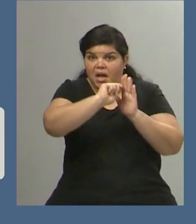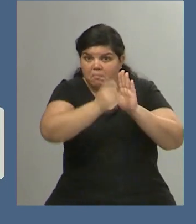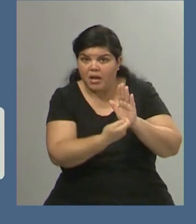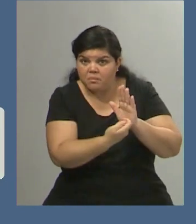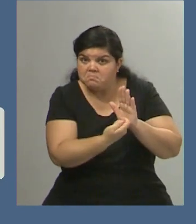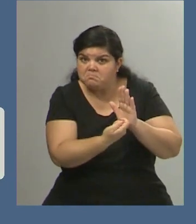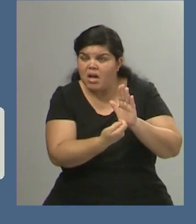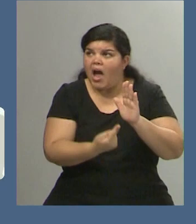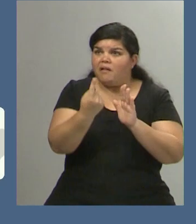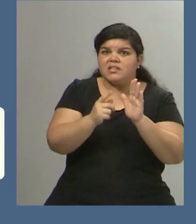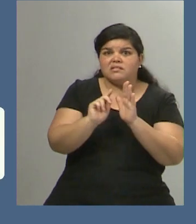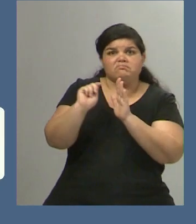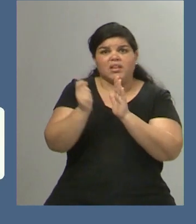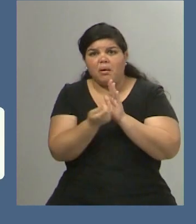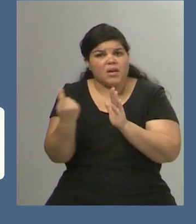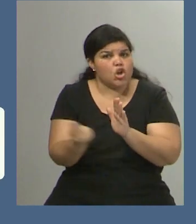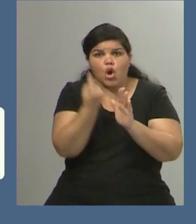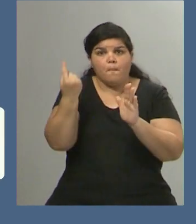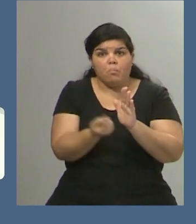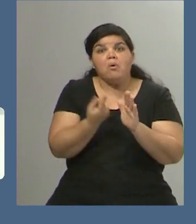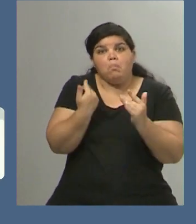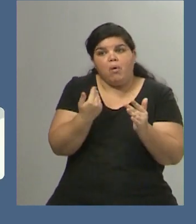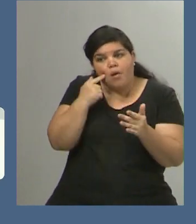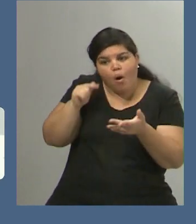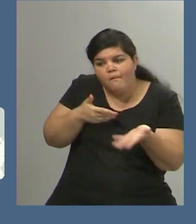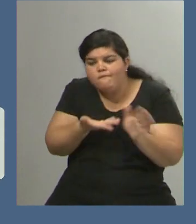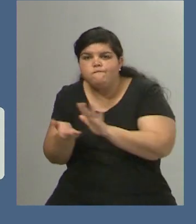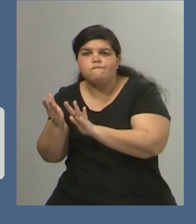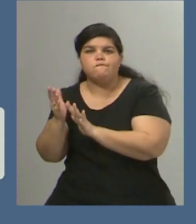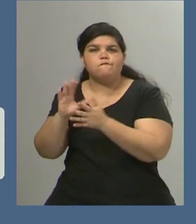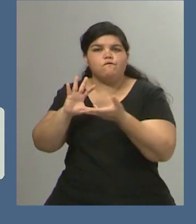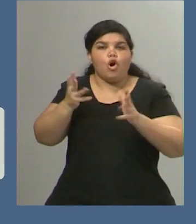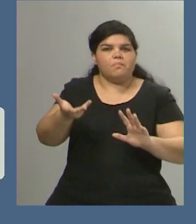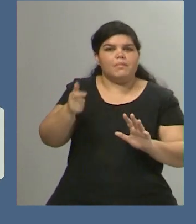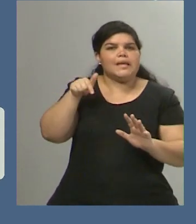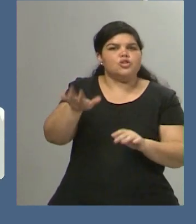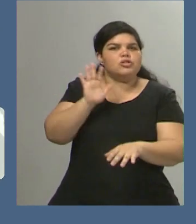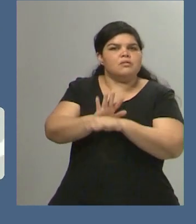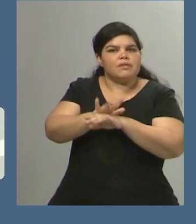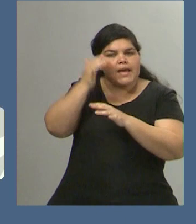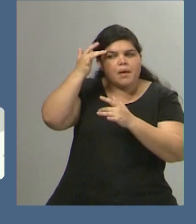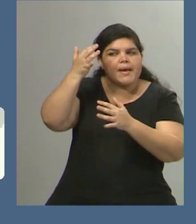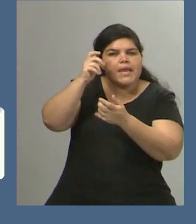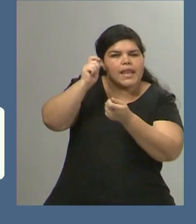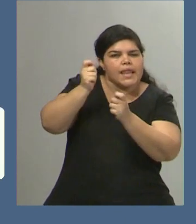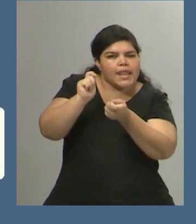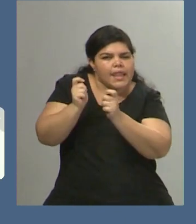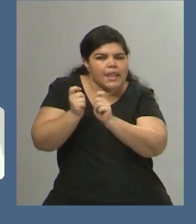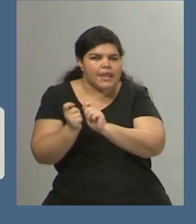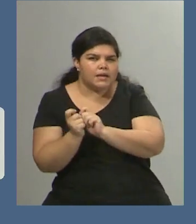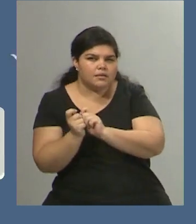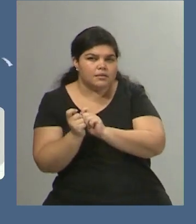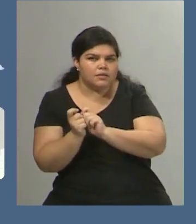cambiar, hay que encontrar jeitinhos. Y eso implica imaginación. Pero ¿quién tiene que buscar eso?